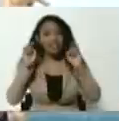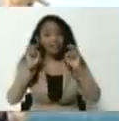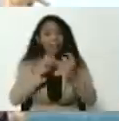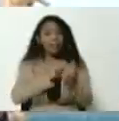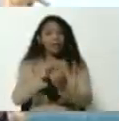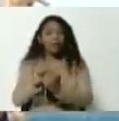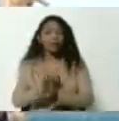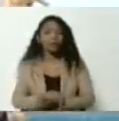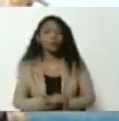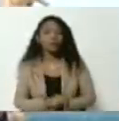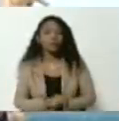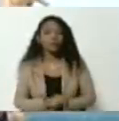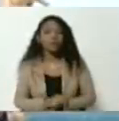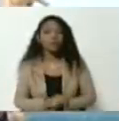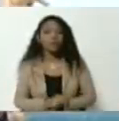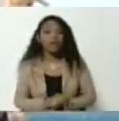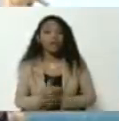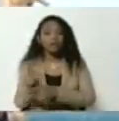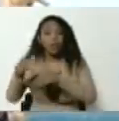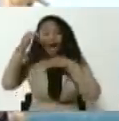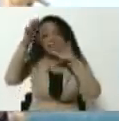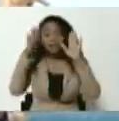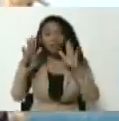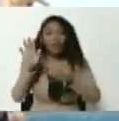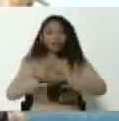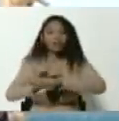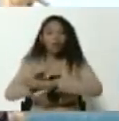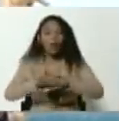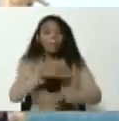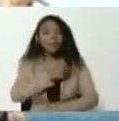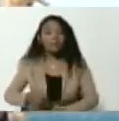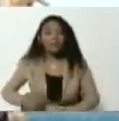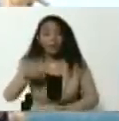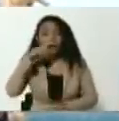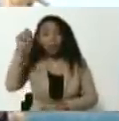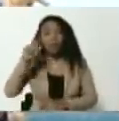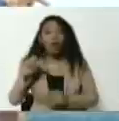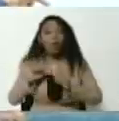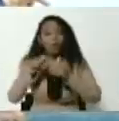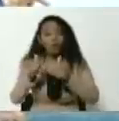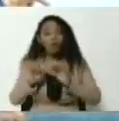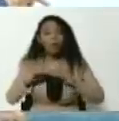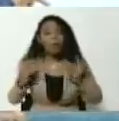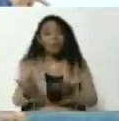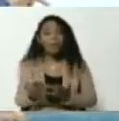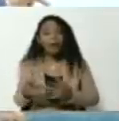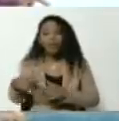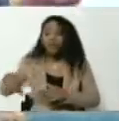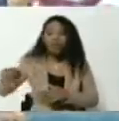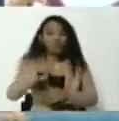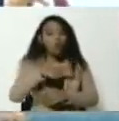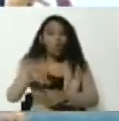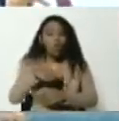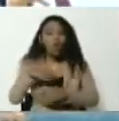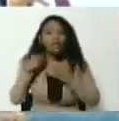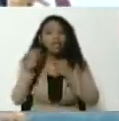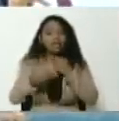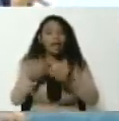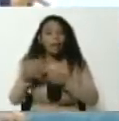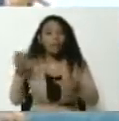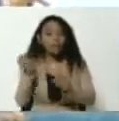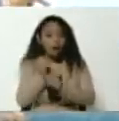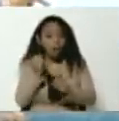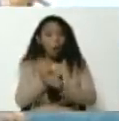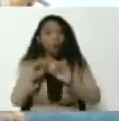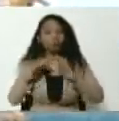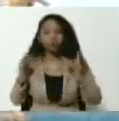diálogo, que se hubiera atendido el llamado que hizo el presidente Maduro al comienzo de la pandemia para que entre todas y todos atendiéramos